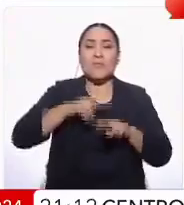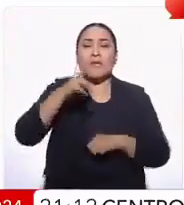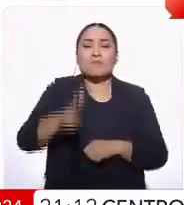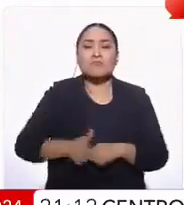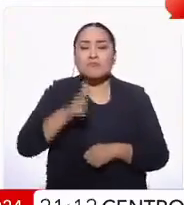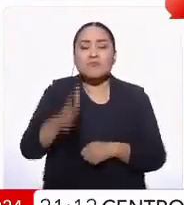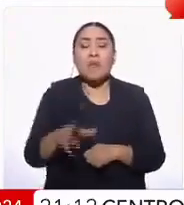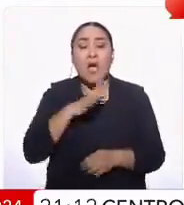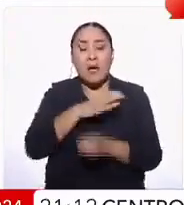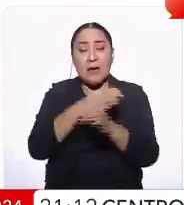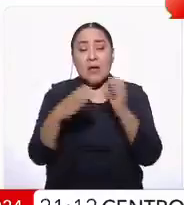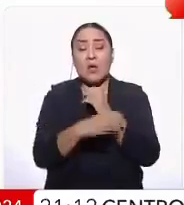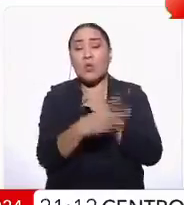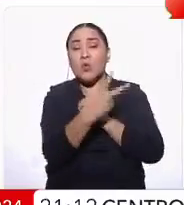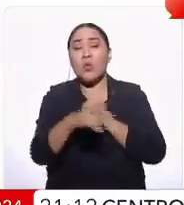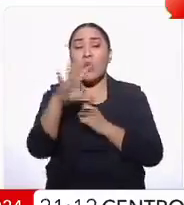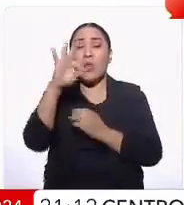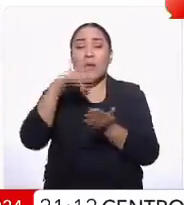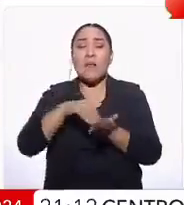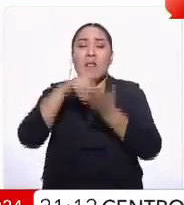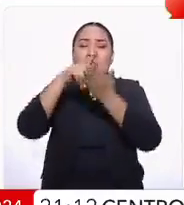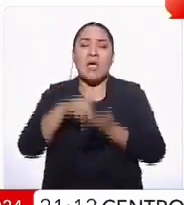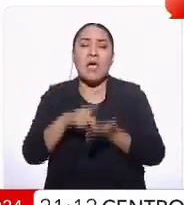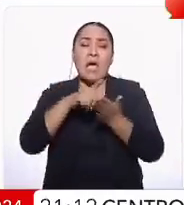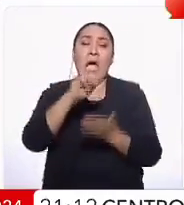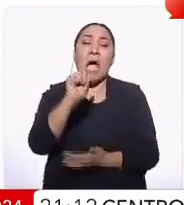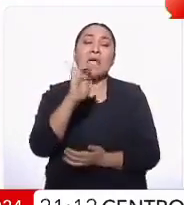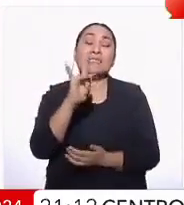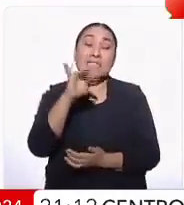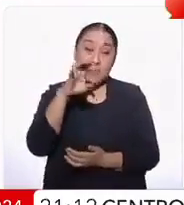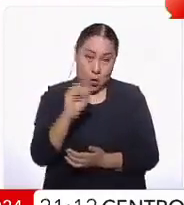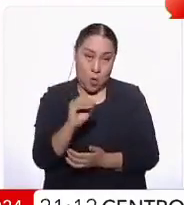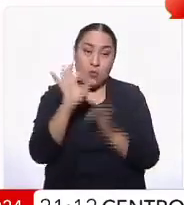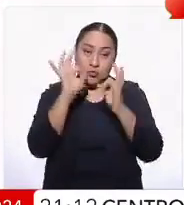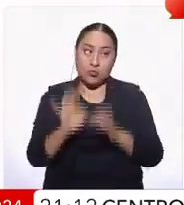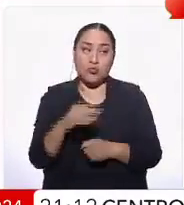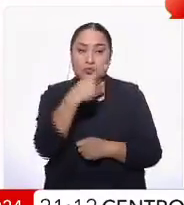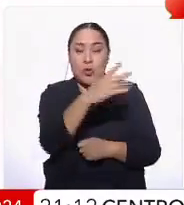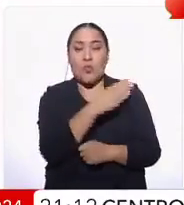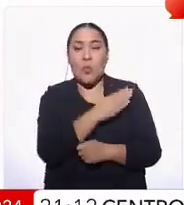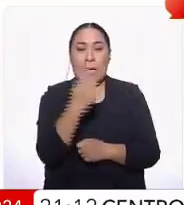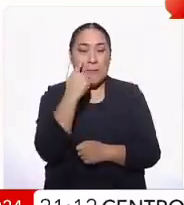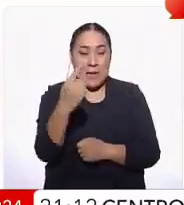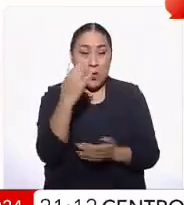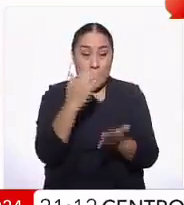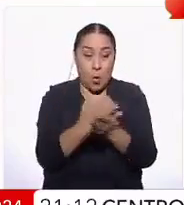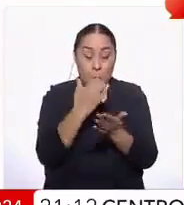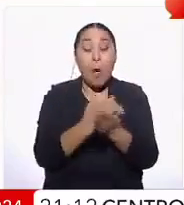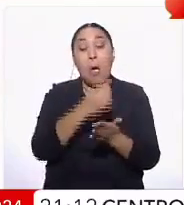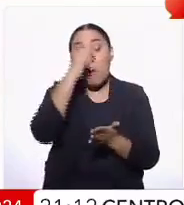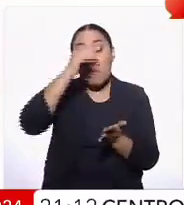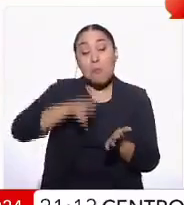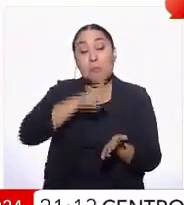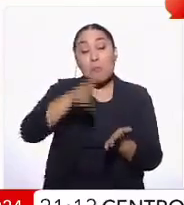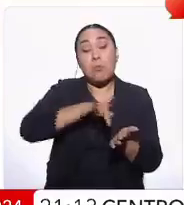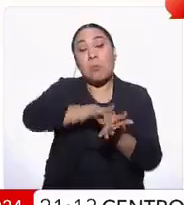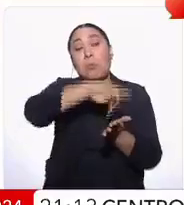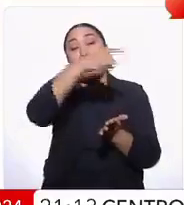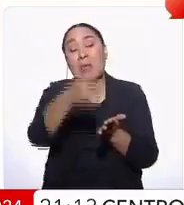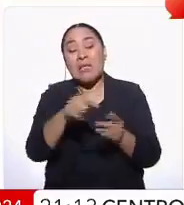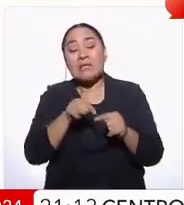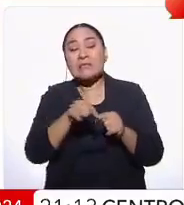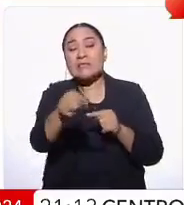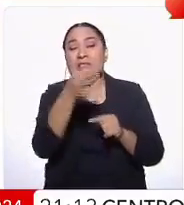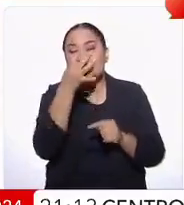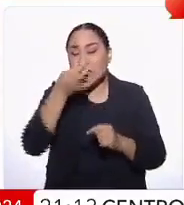con 240 toneladas de ácido sulfúrico provenientes de Buenavista del Cobre se descarriló y volcó a escasos